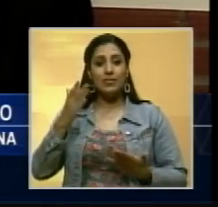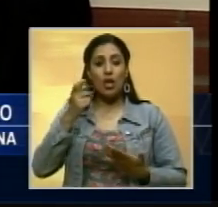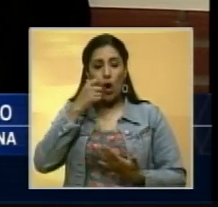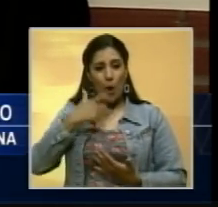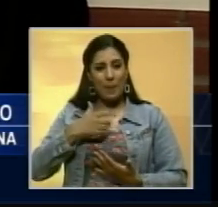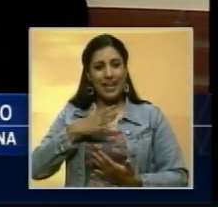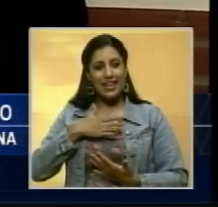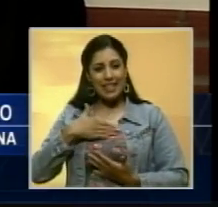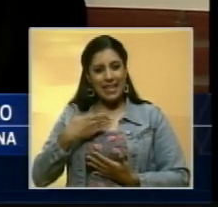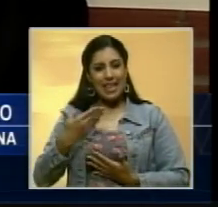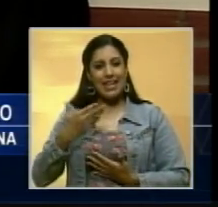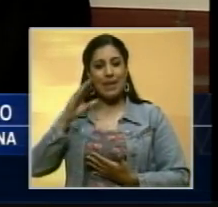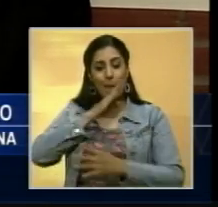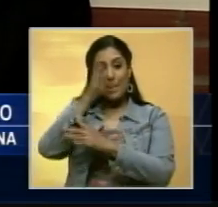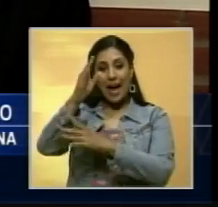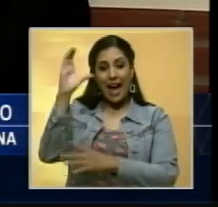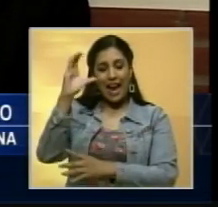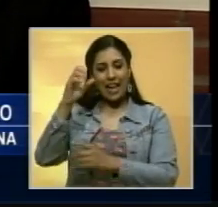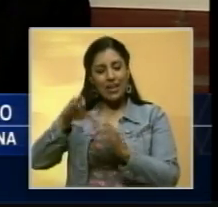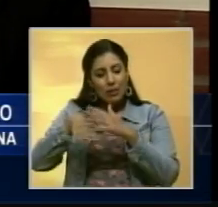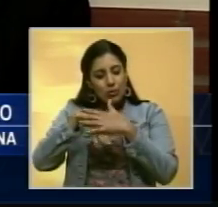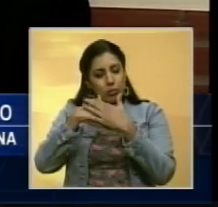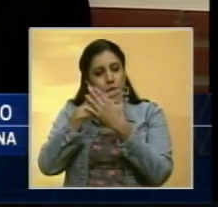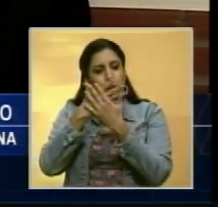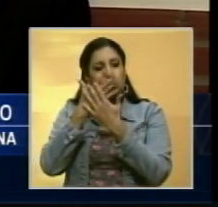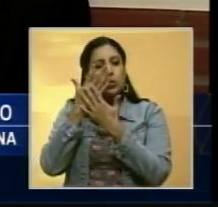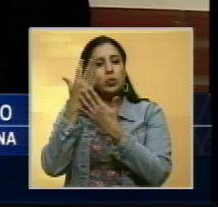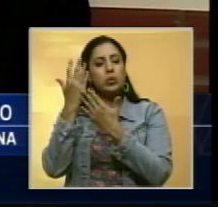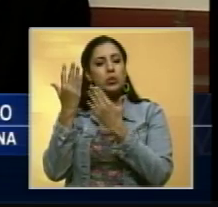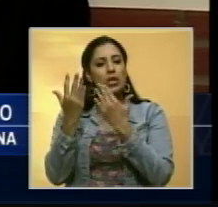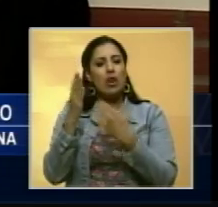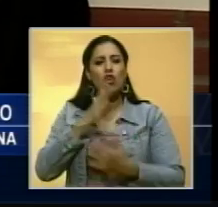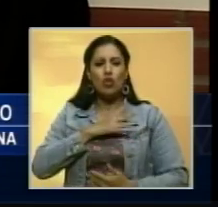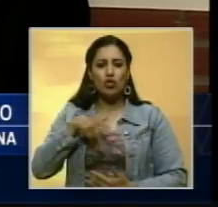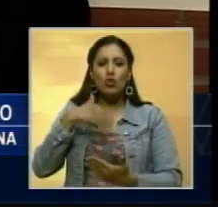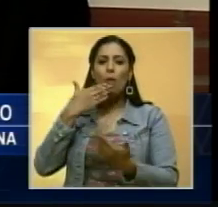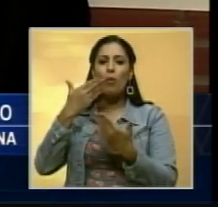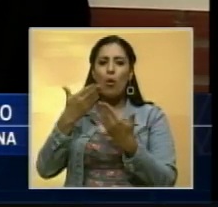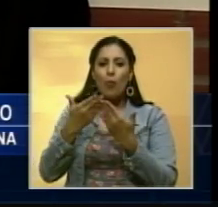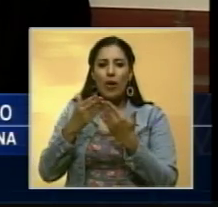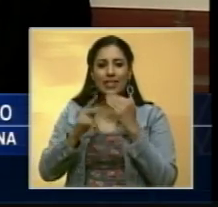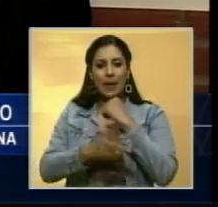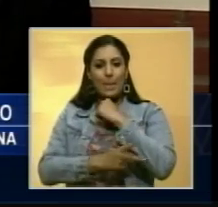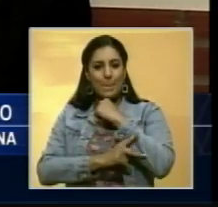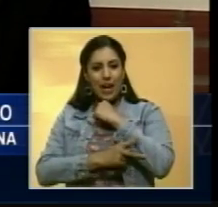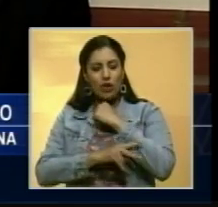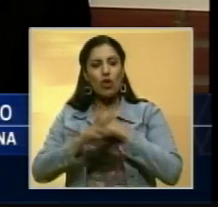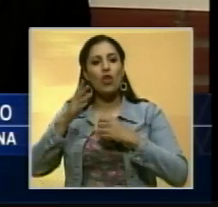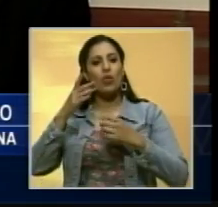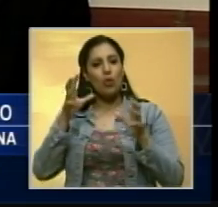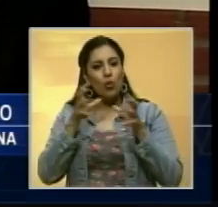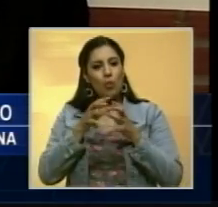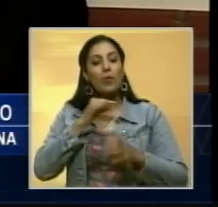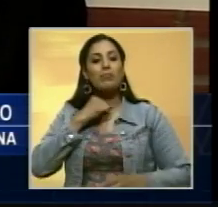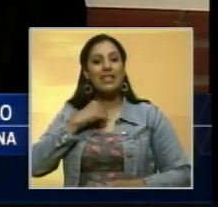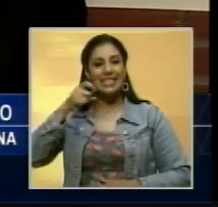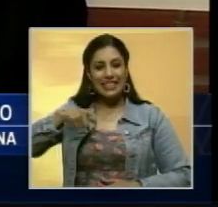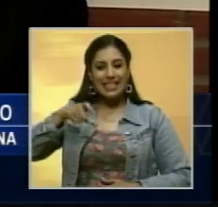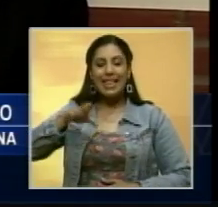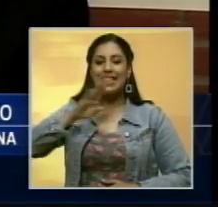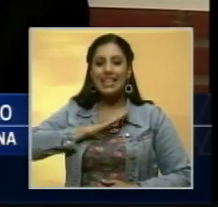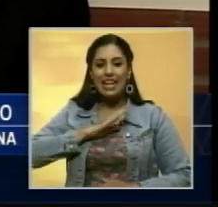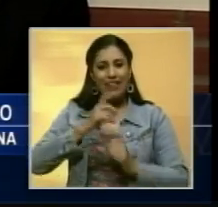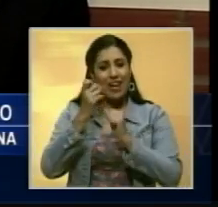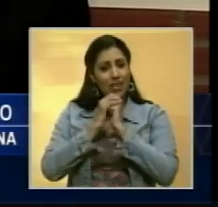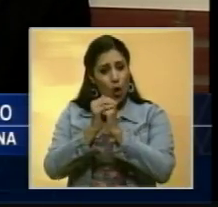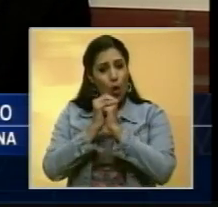busca hacer en Caracas, una vigilia, pues esto lo podemos plantear a nivel de parroquias, a nivel de diócesis, porque necesariamente tenemos que